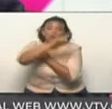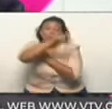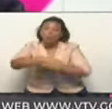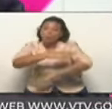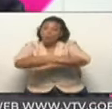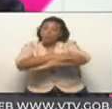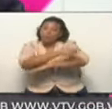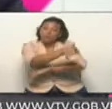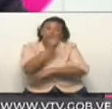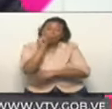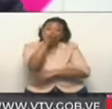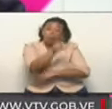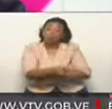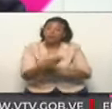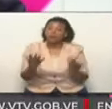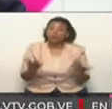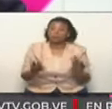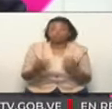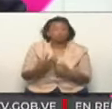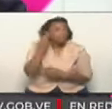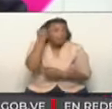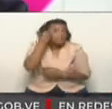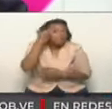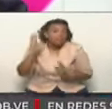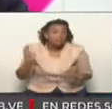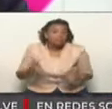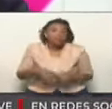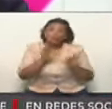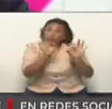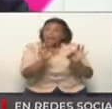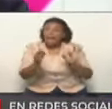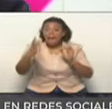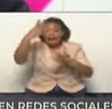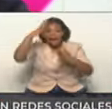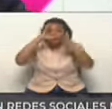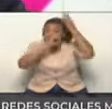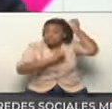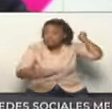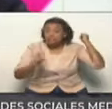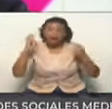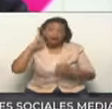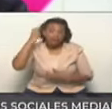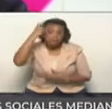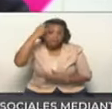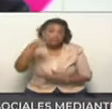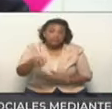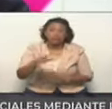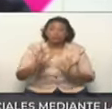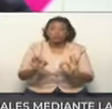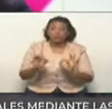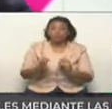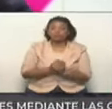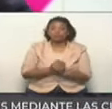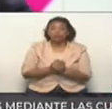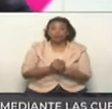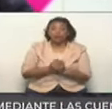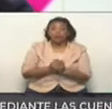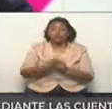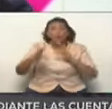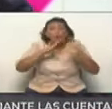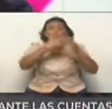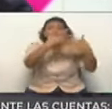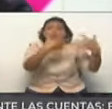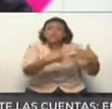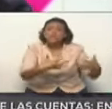conversamos. Porque justamente ustedes en la Cancillería, o a través de la Cancillería, sacaron un comunicado donde